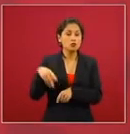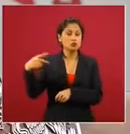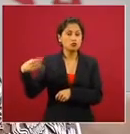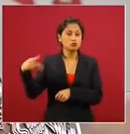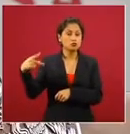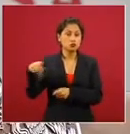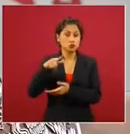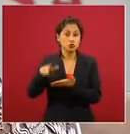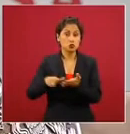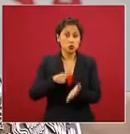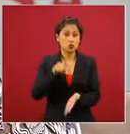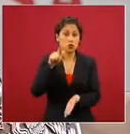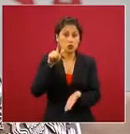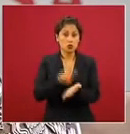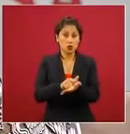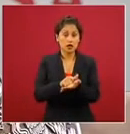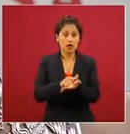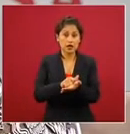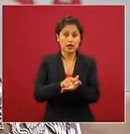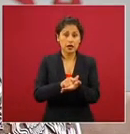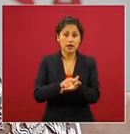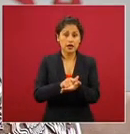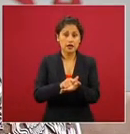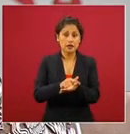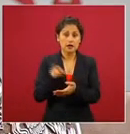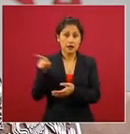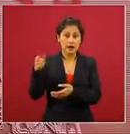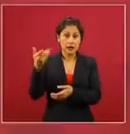había expedido.